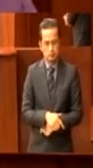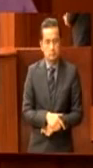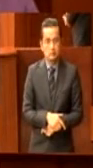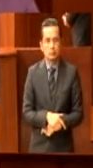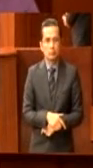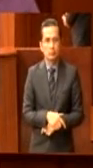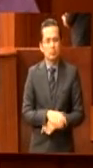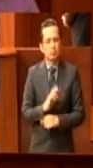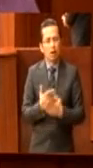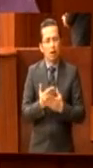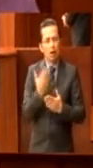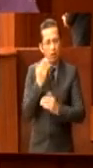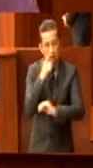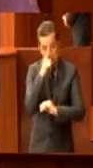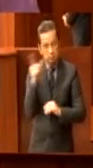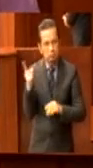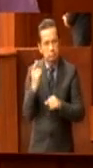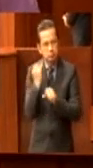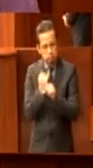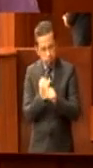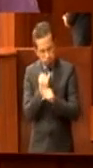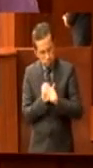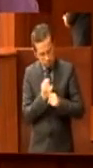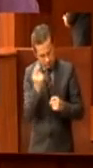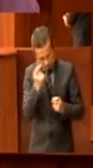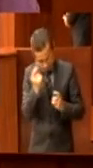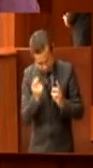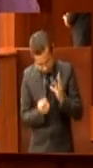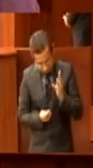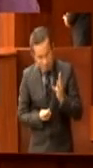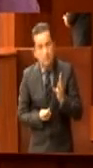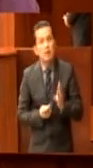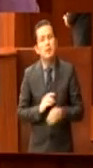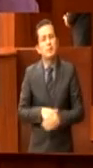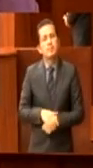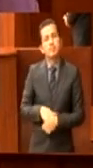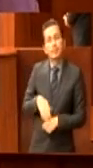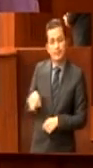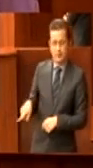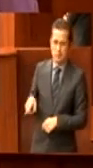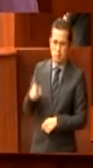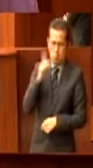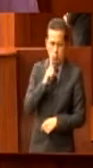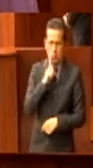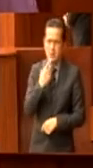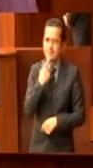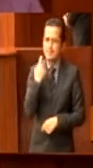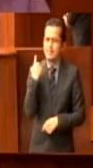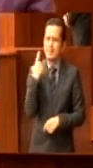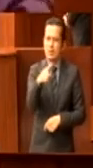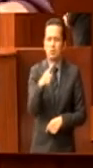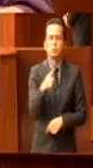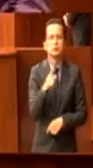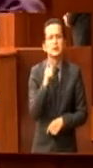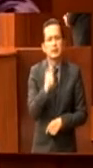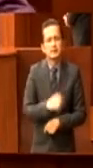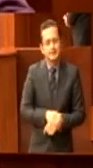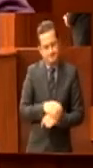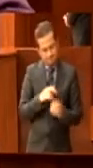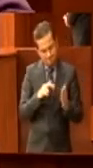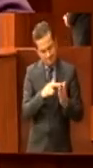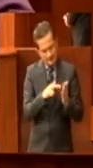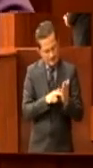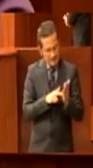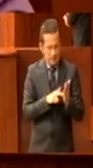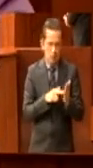autos de un motivo que la denunciante señaló como infracción a la normatividad